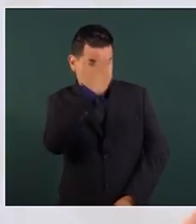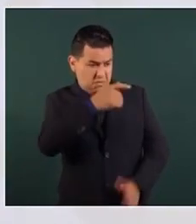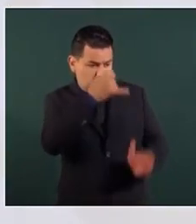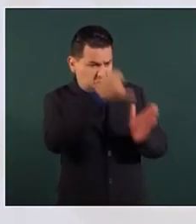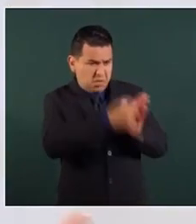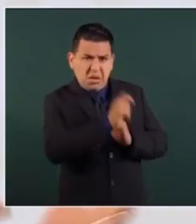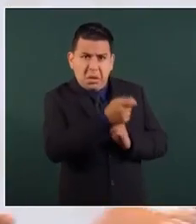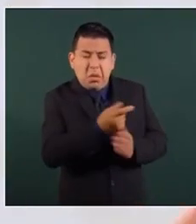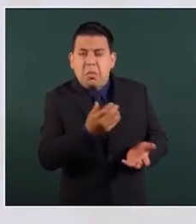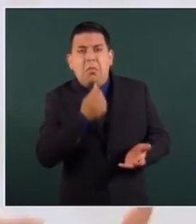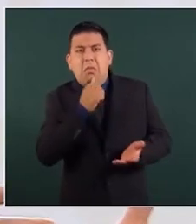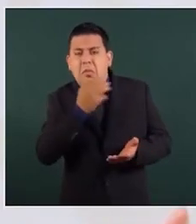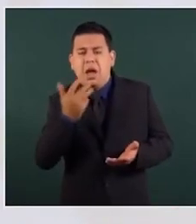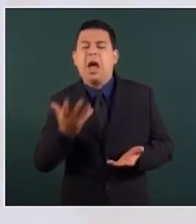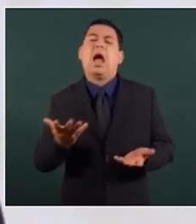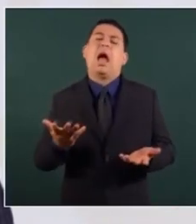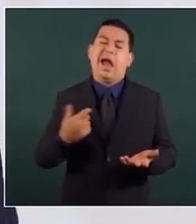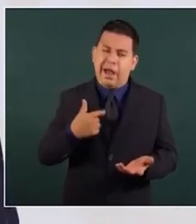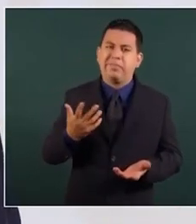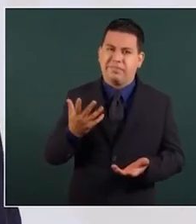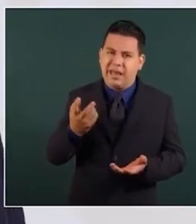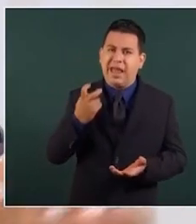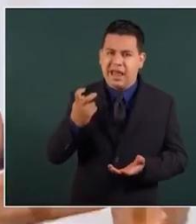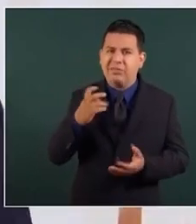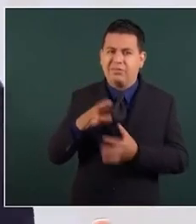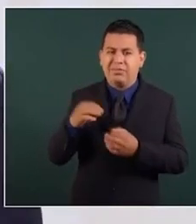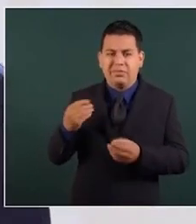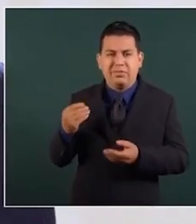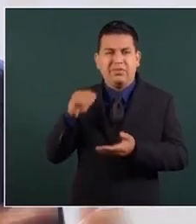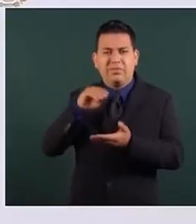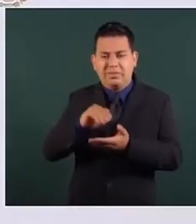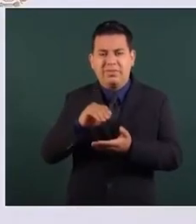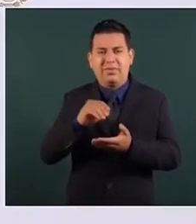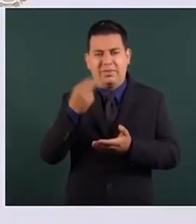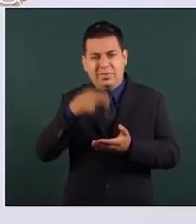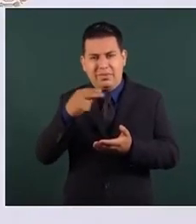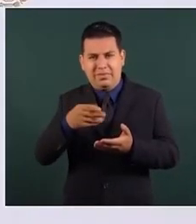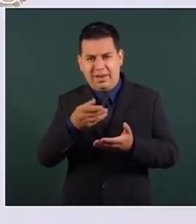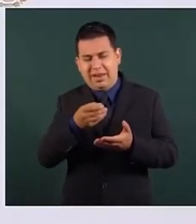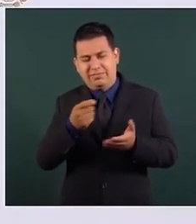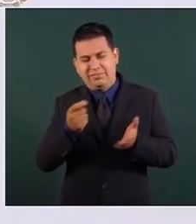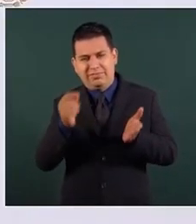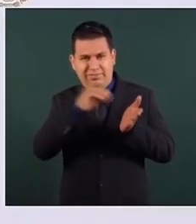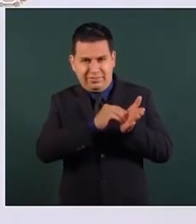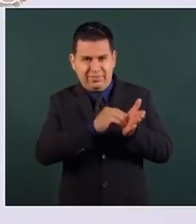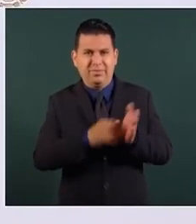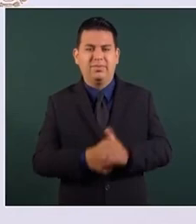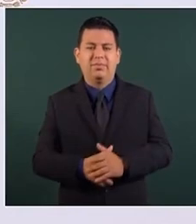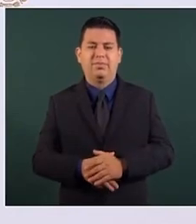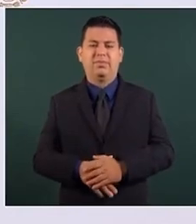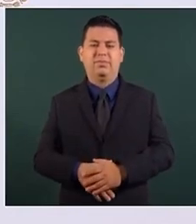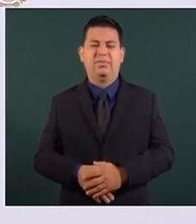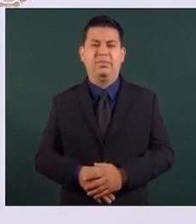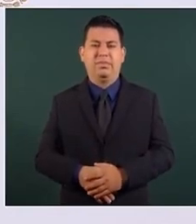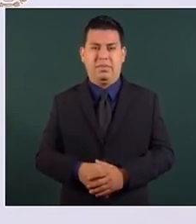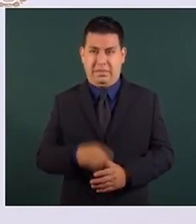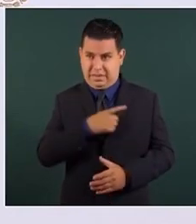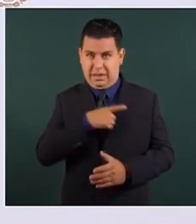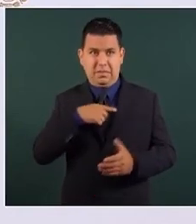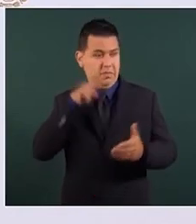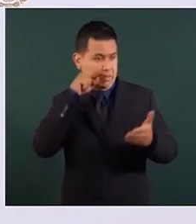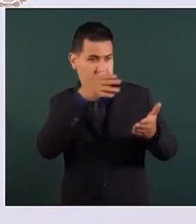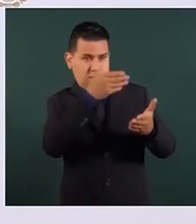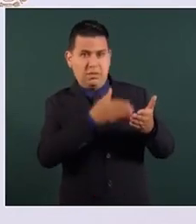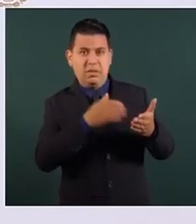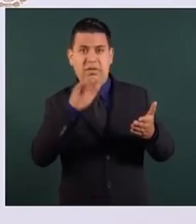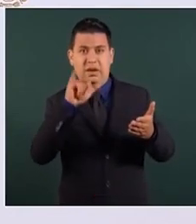Y bueno, esto que estamos haciendo ayuda a que se conozca